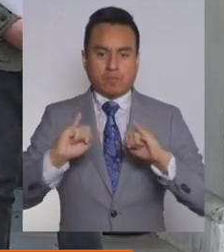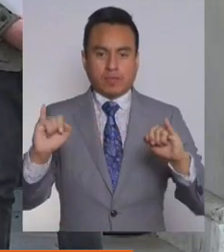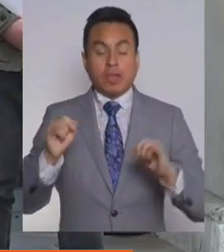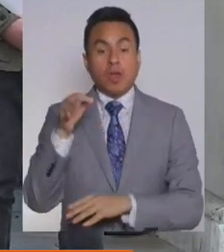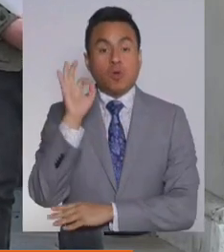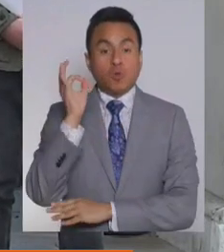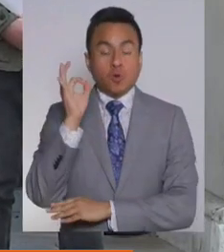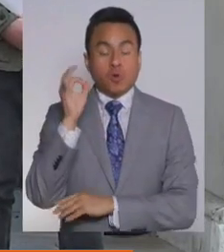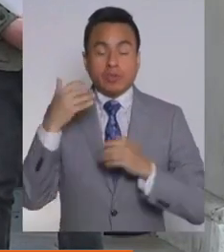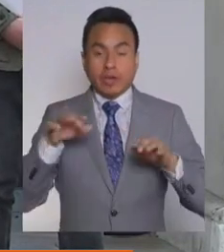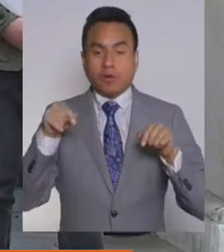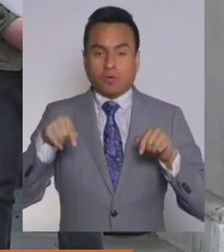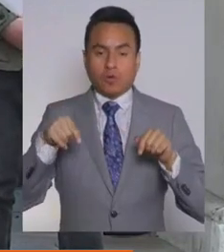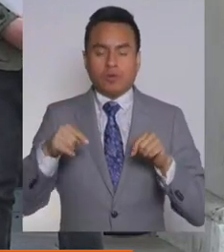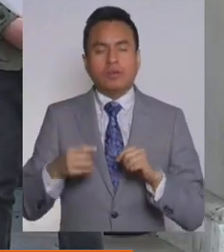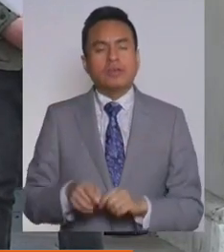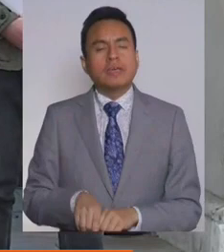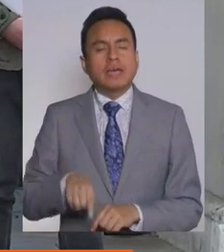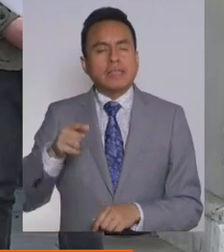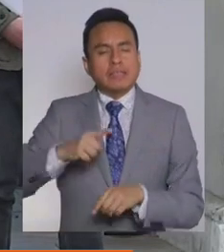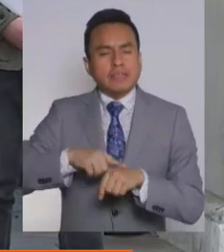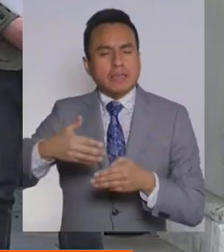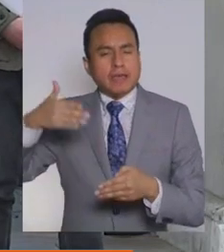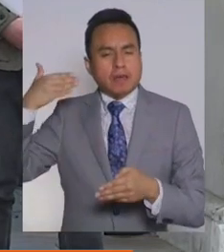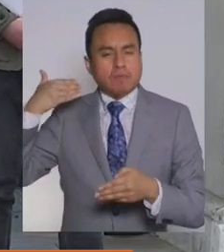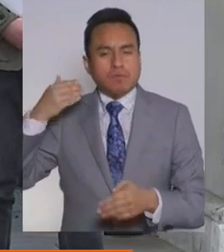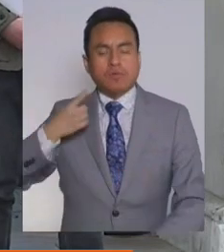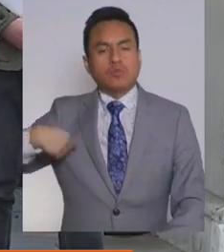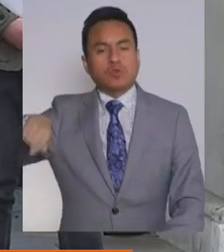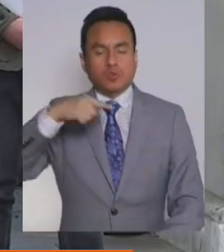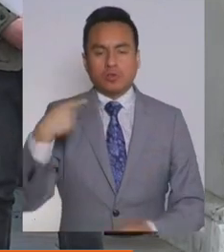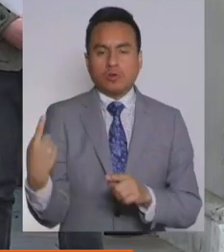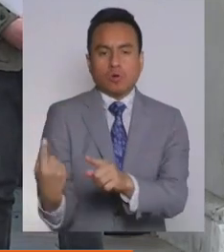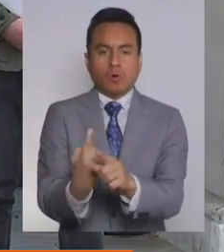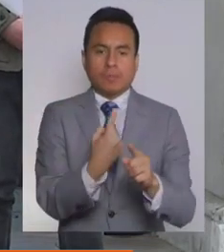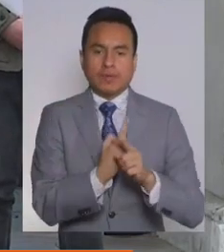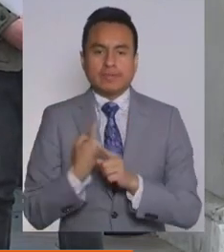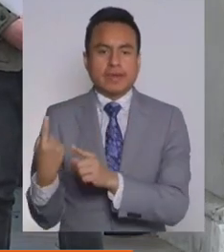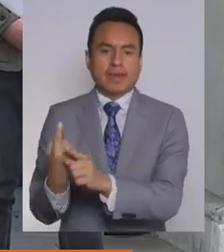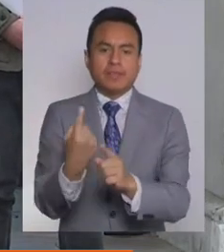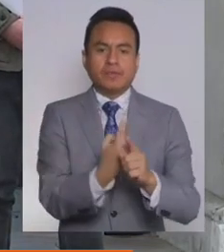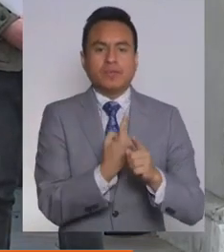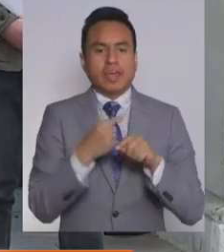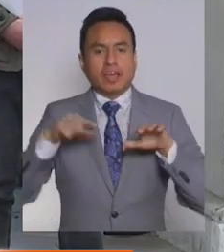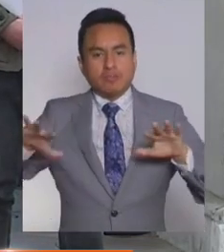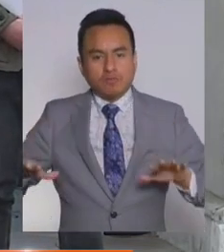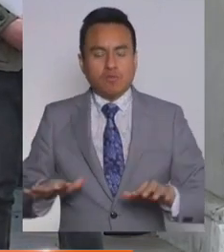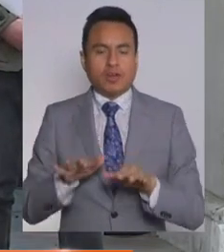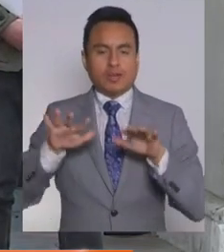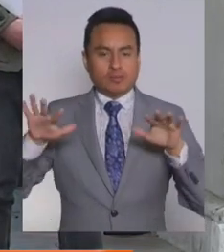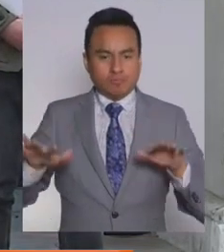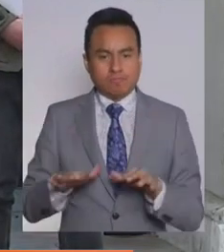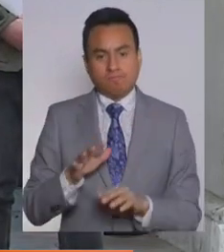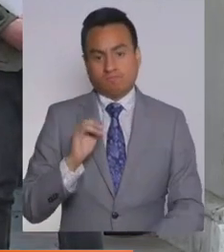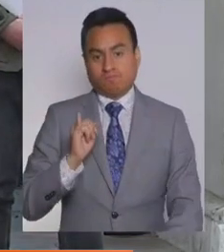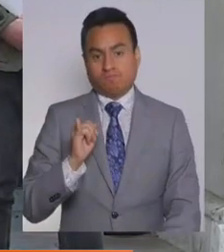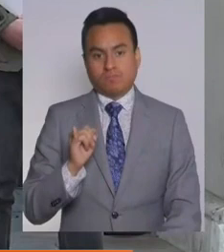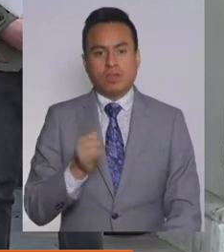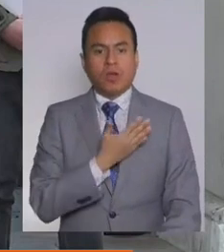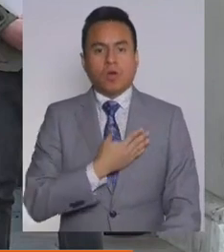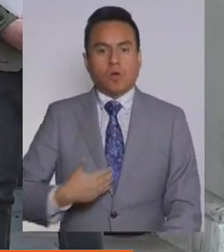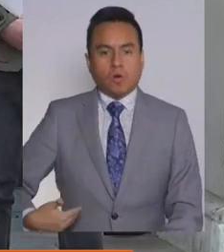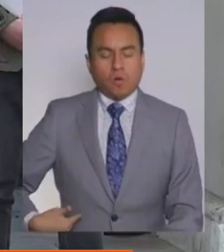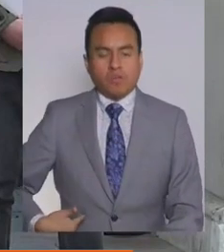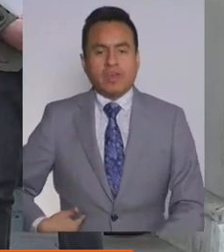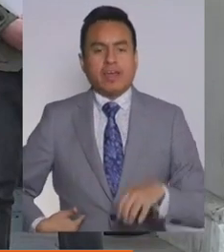La reunión que tuvimos hoy día, hace ya un tiempo venimos conversando este esfuerzo que tanto el